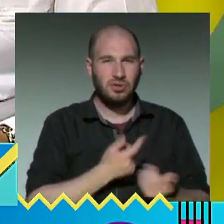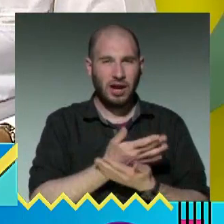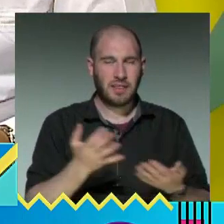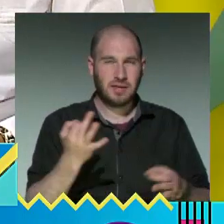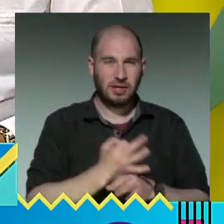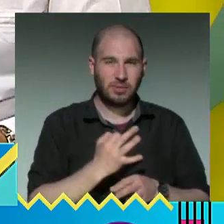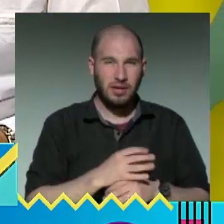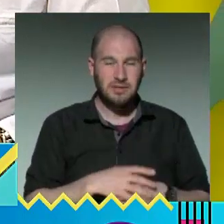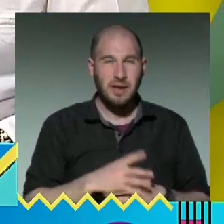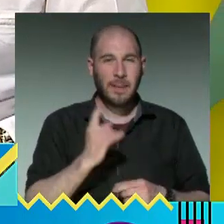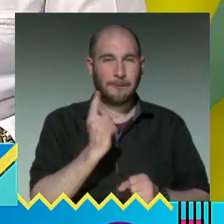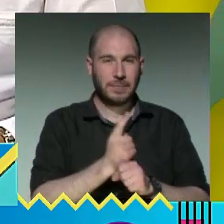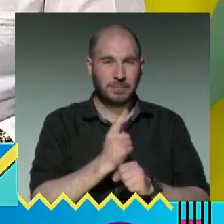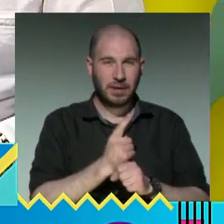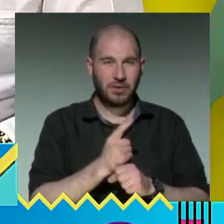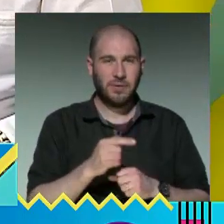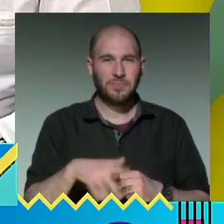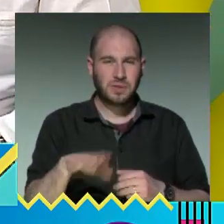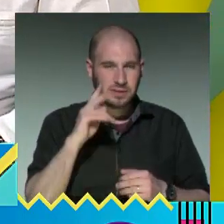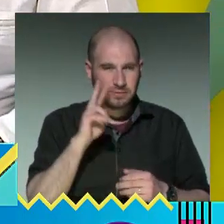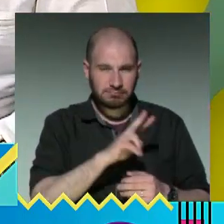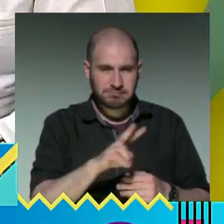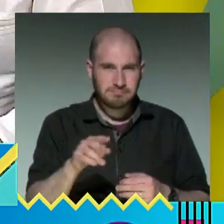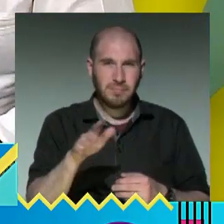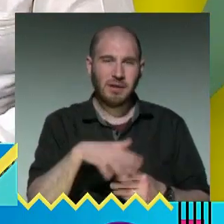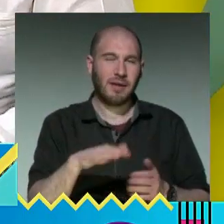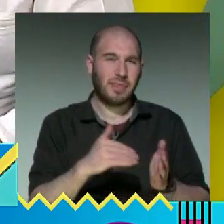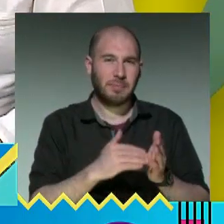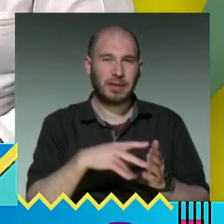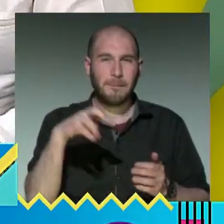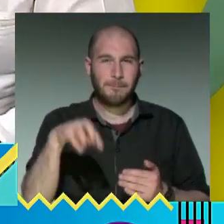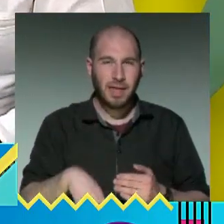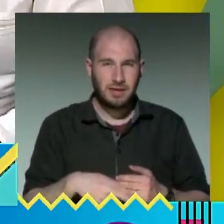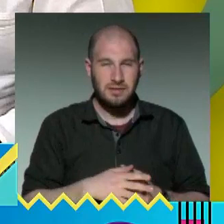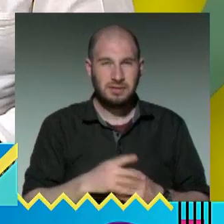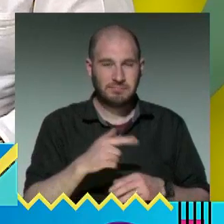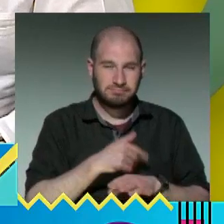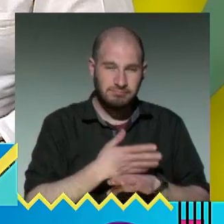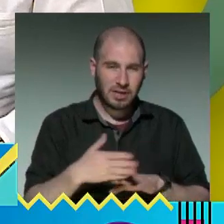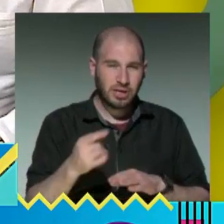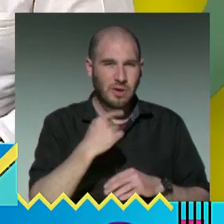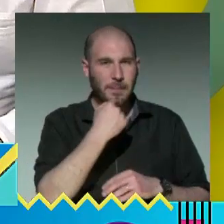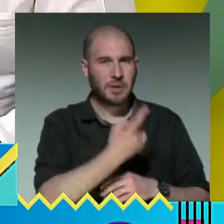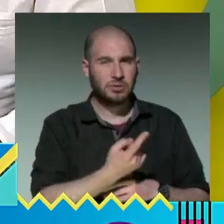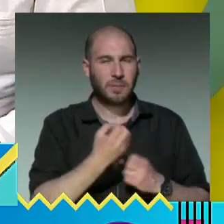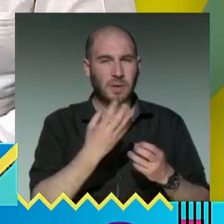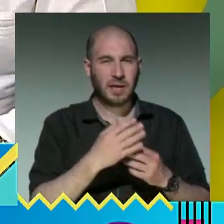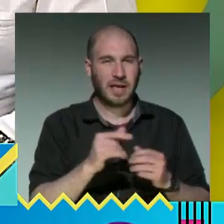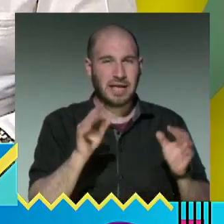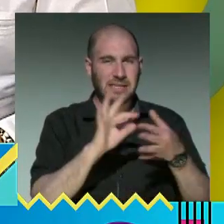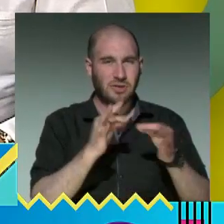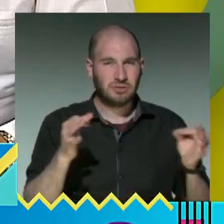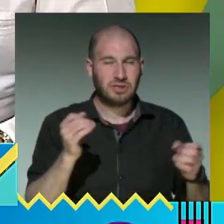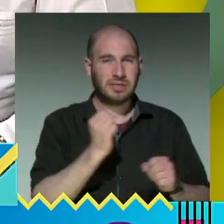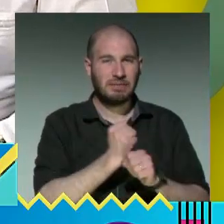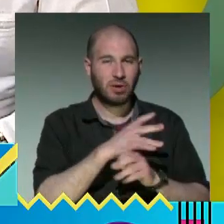Escuelas, que primero vea el territorio y que según el territorio sean los planes a seguir. Quería consultarles porque en el lema de